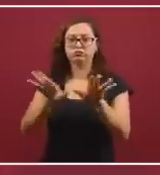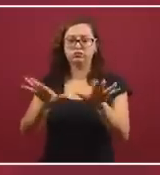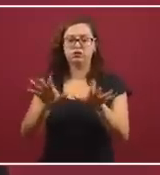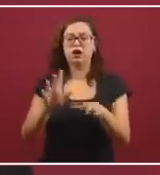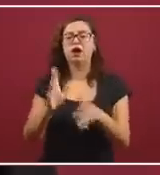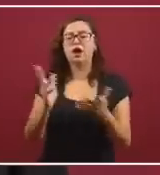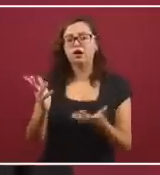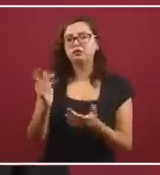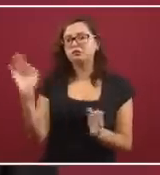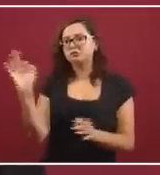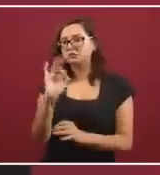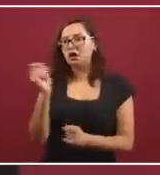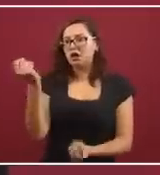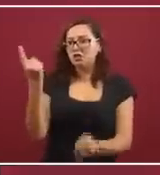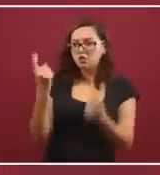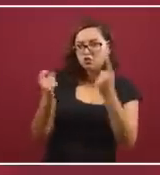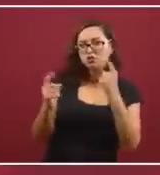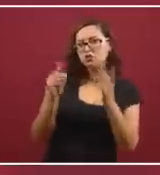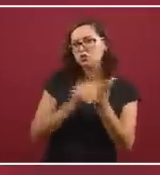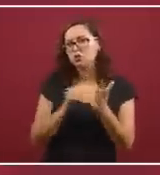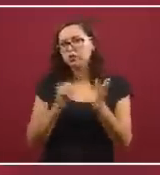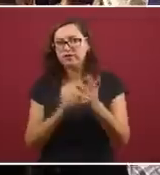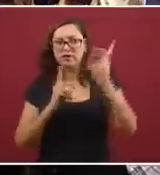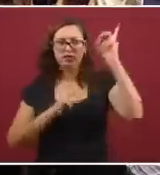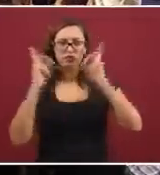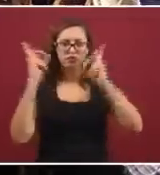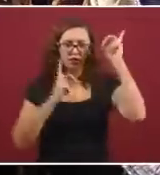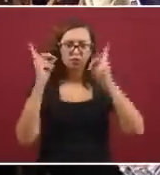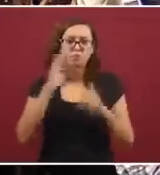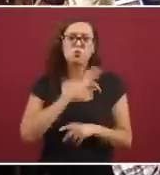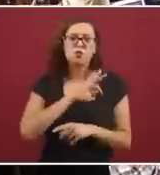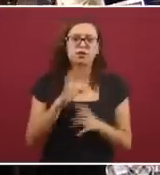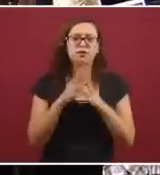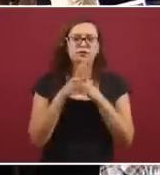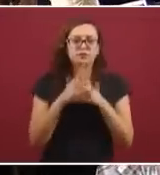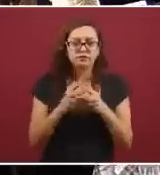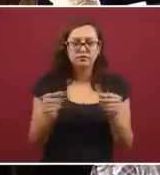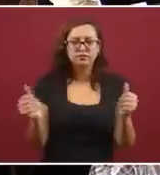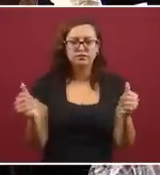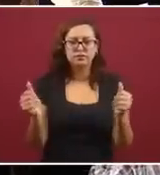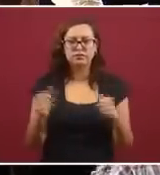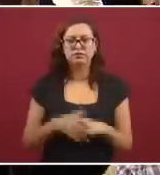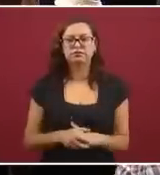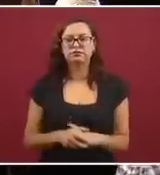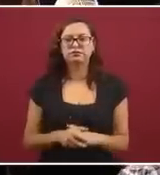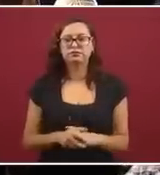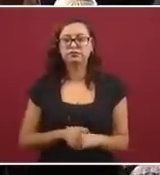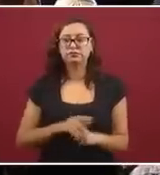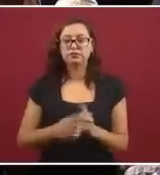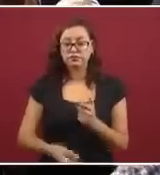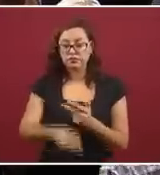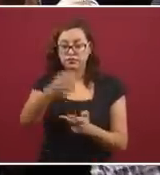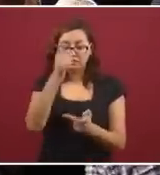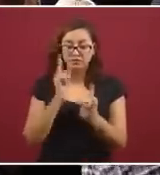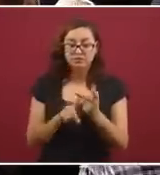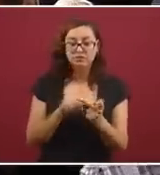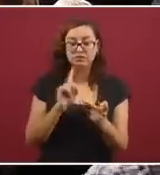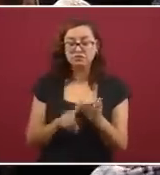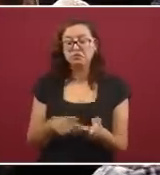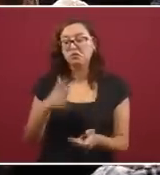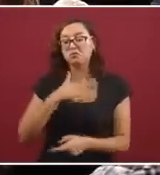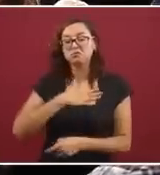las dudas y se va a resolver lo otro no opino por qué